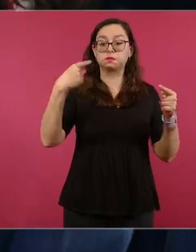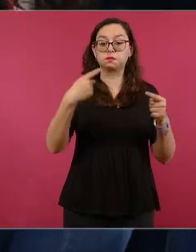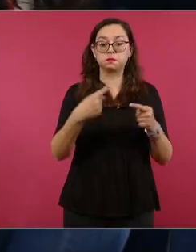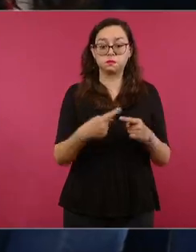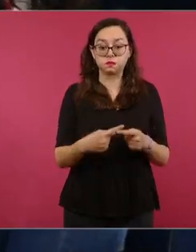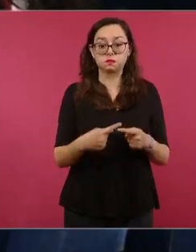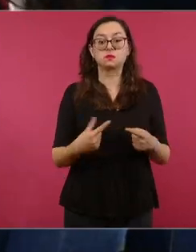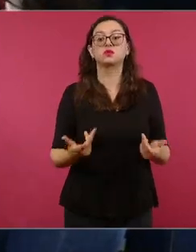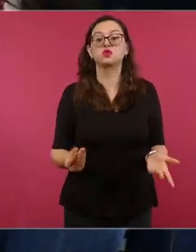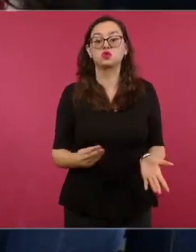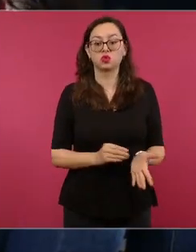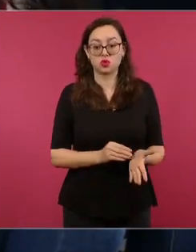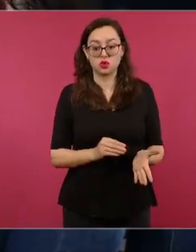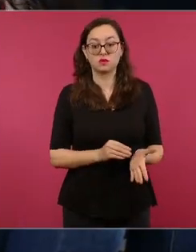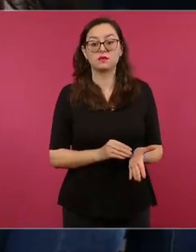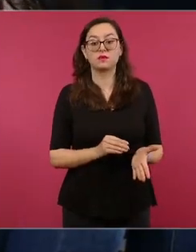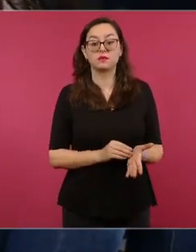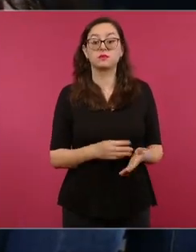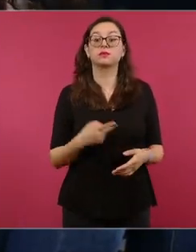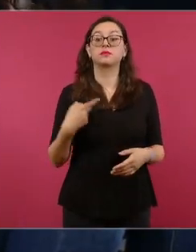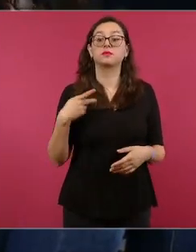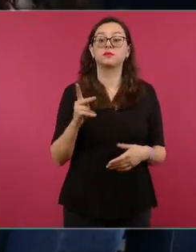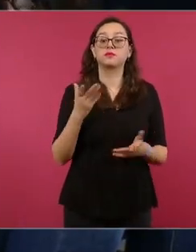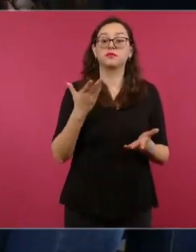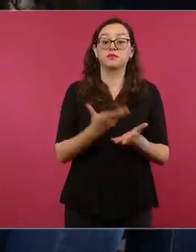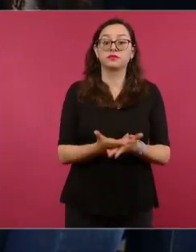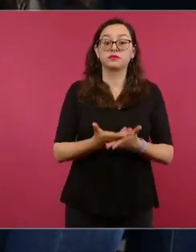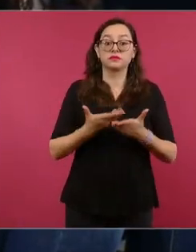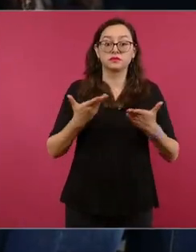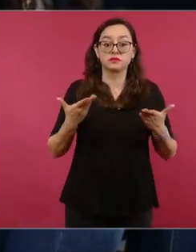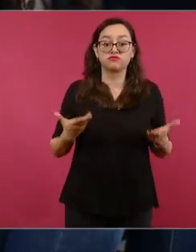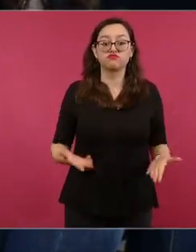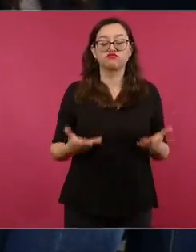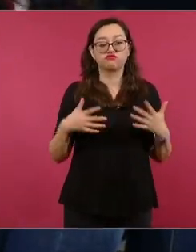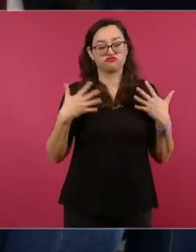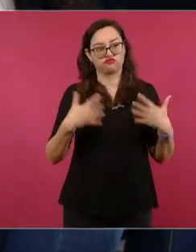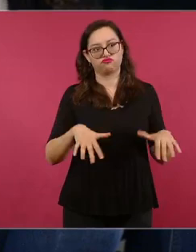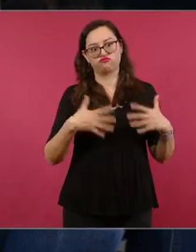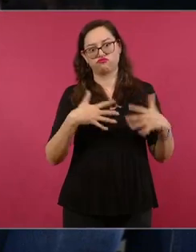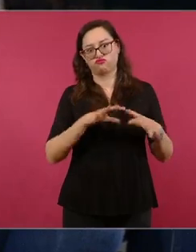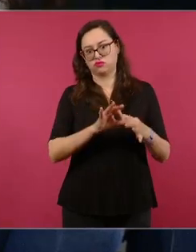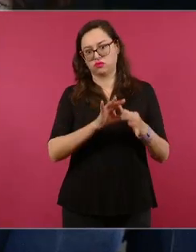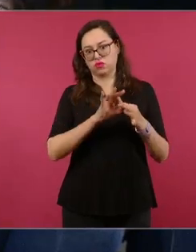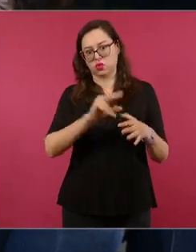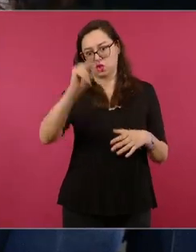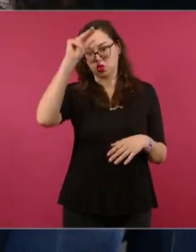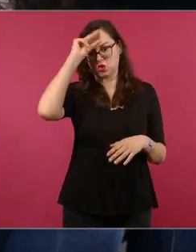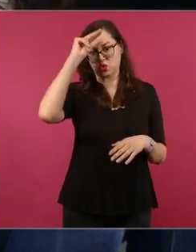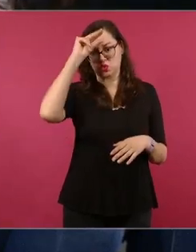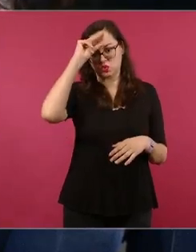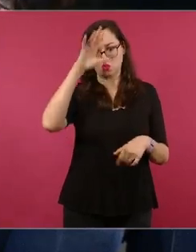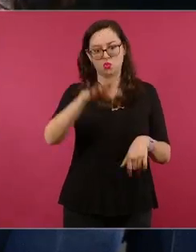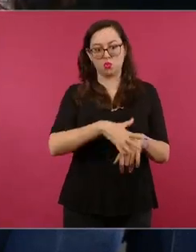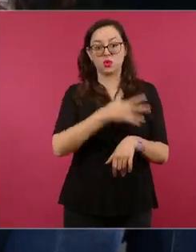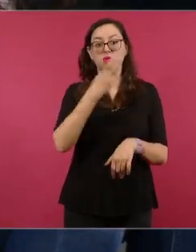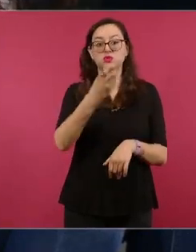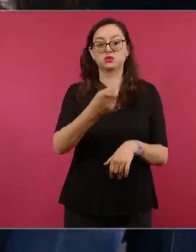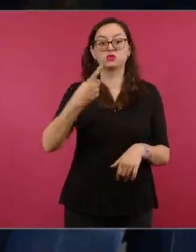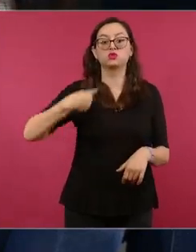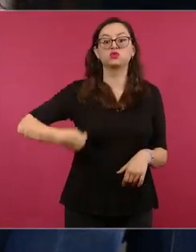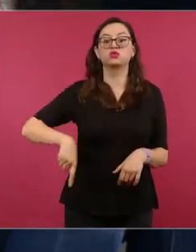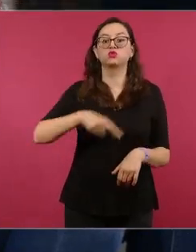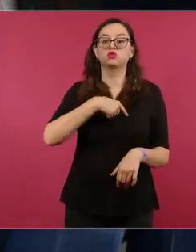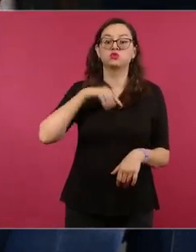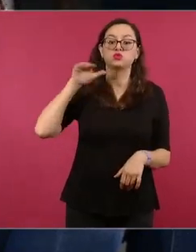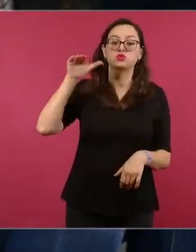estando vivo, pero se ha ajustado a nuestros tiempos como signo de sabiduría. Por lo antes expuesto, hacemos un llamado al senador